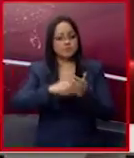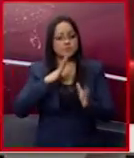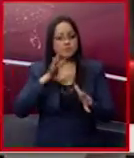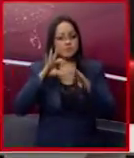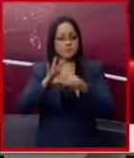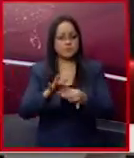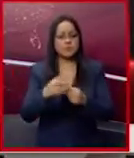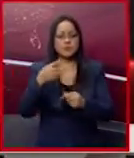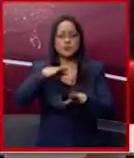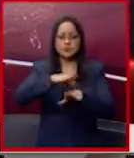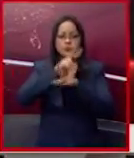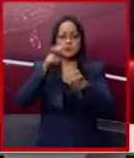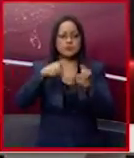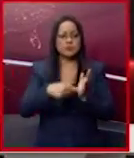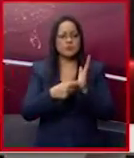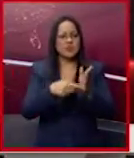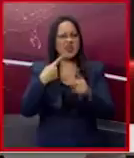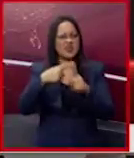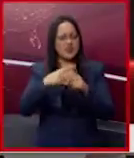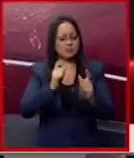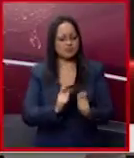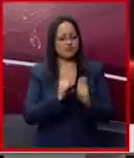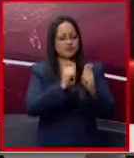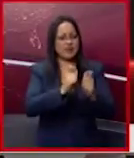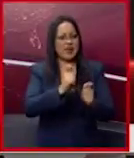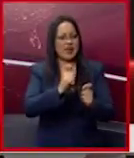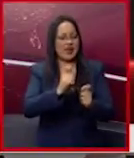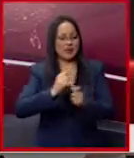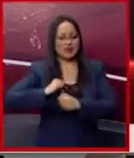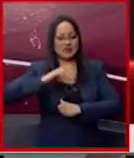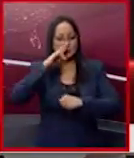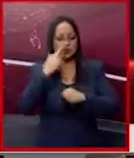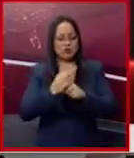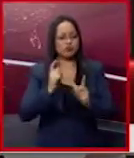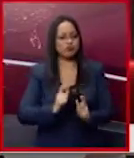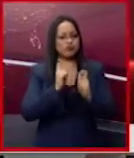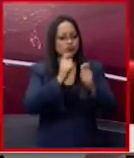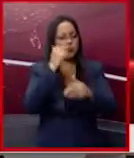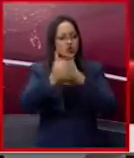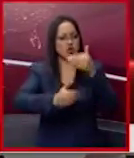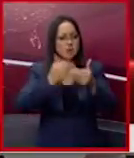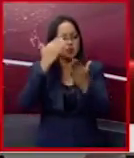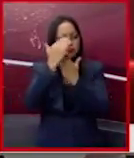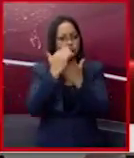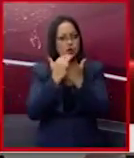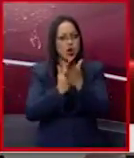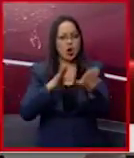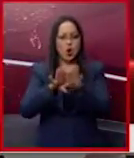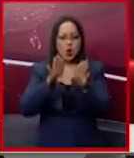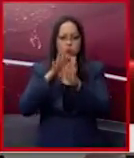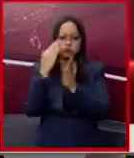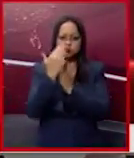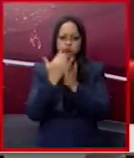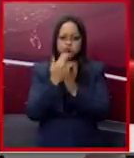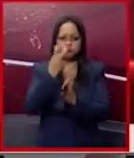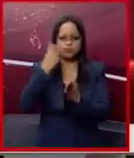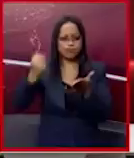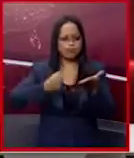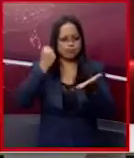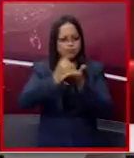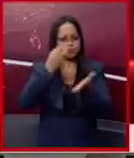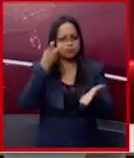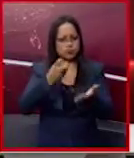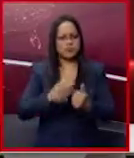Mexicanos en materia de nombramiento de los titulares de los órganos internos de control de los organismos constitucionales